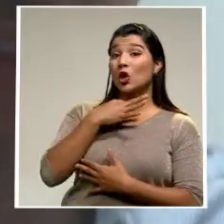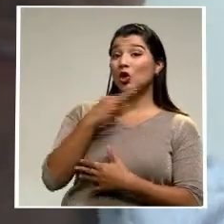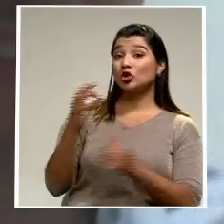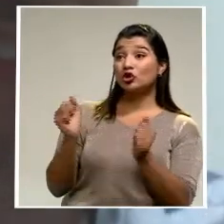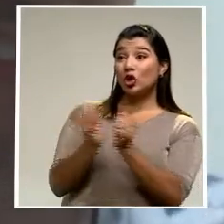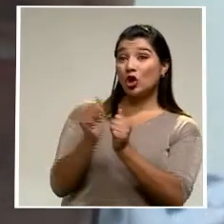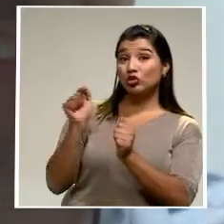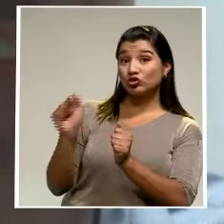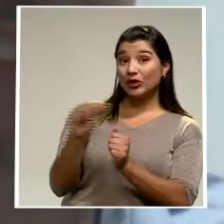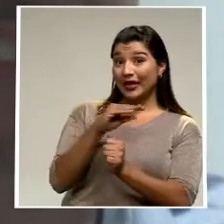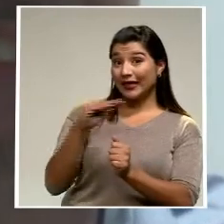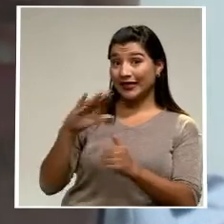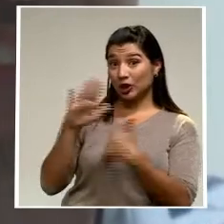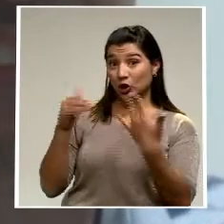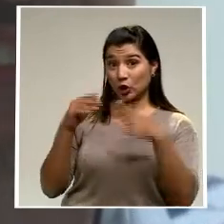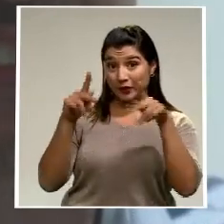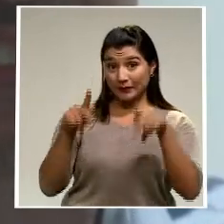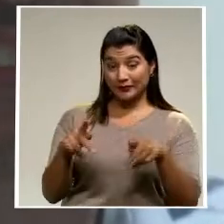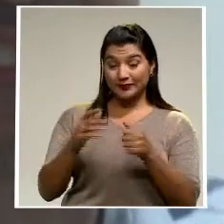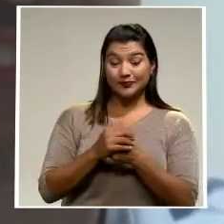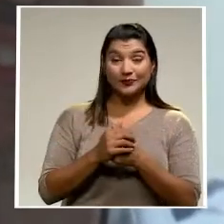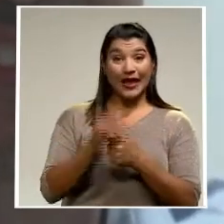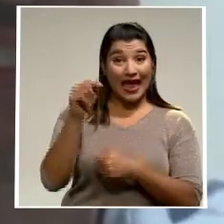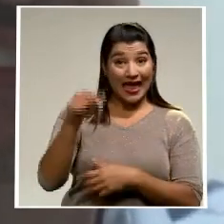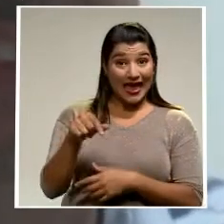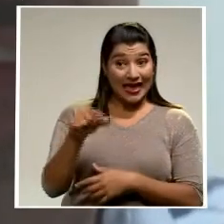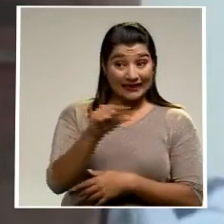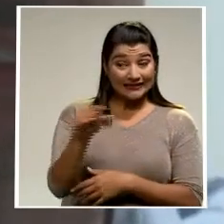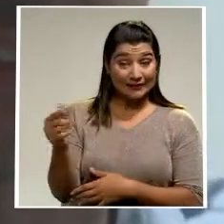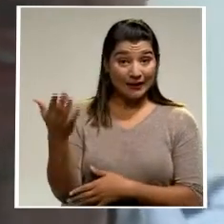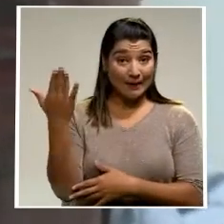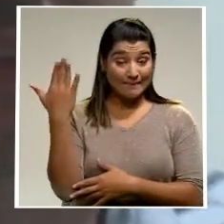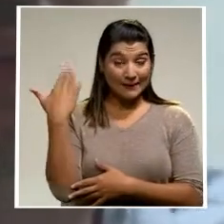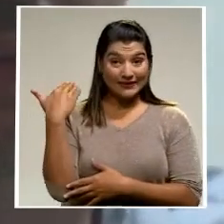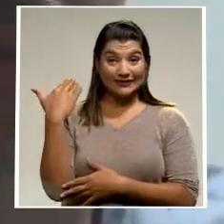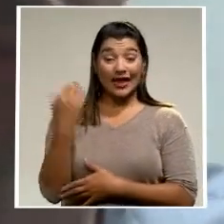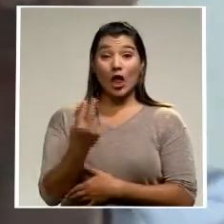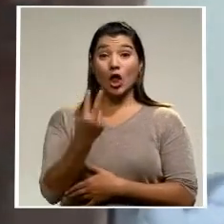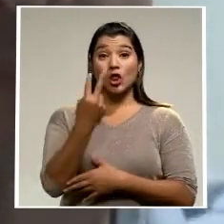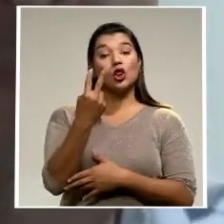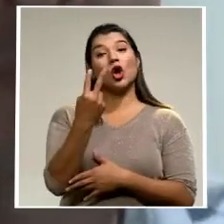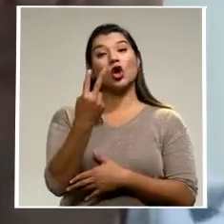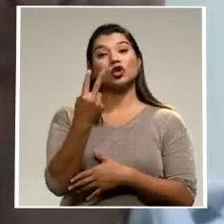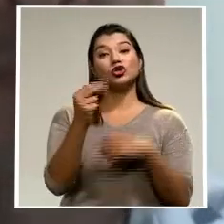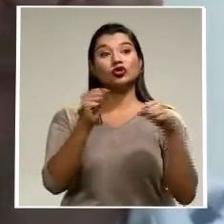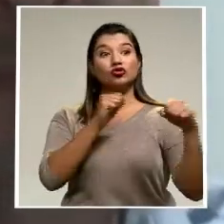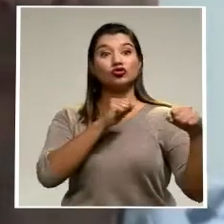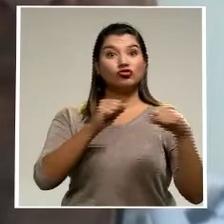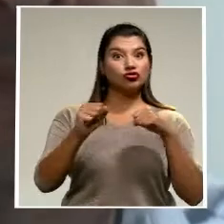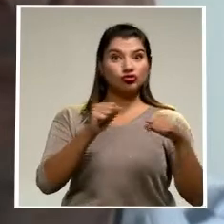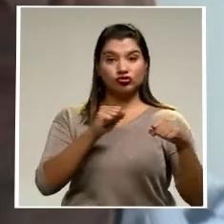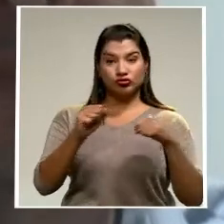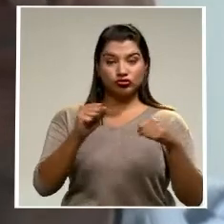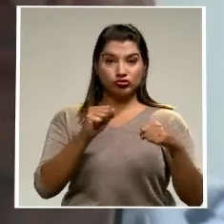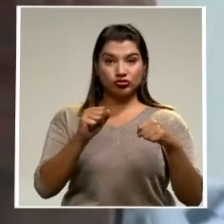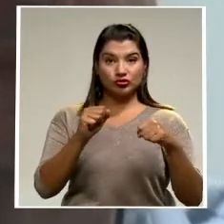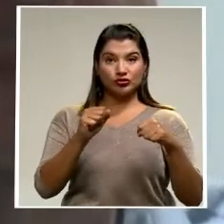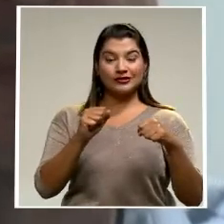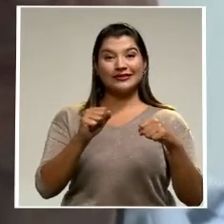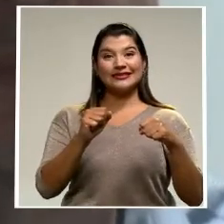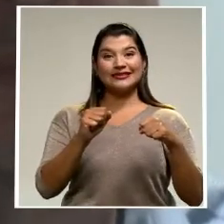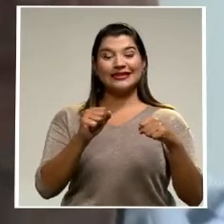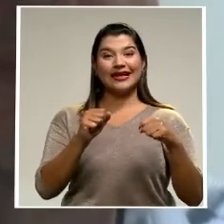audiencia. Gustavo, esta semana pasada, 2 terremotos sacudieron las tierras del Partido